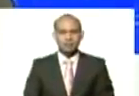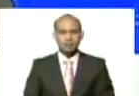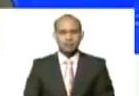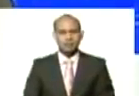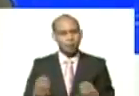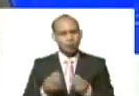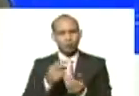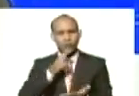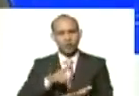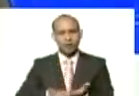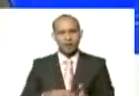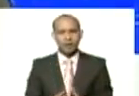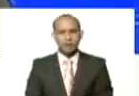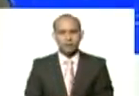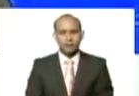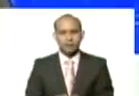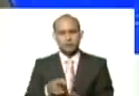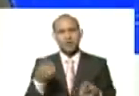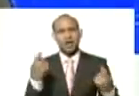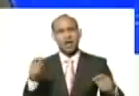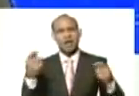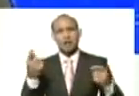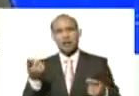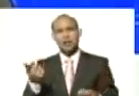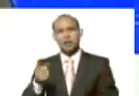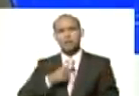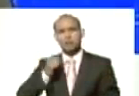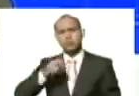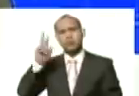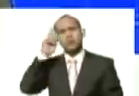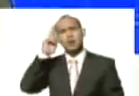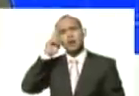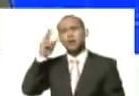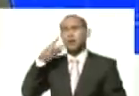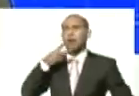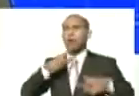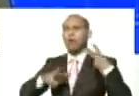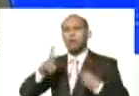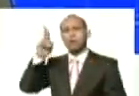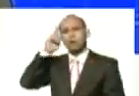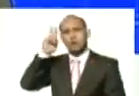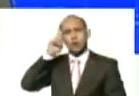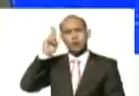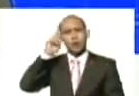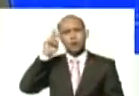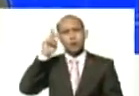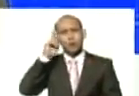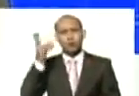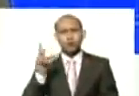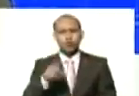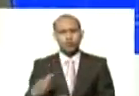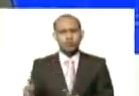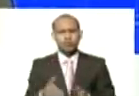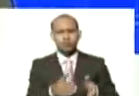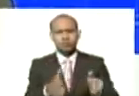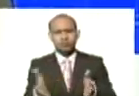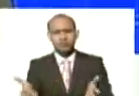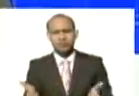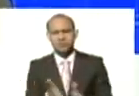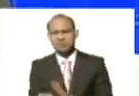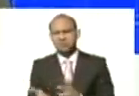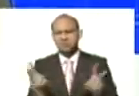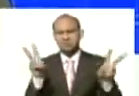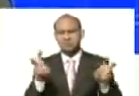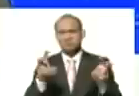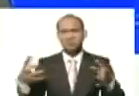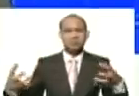Con la verdad. Y con eso tratan de justificar lo que llaman ustedes el causa belli para